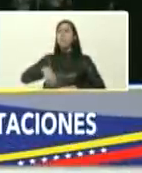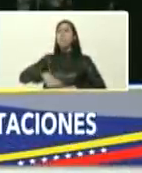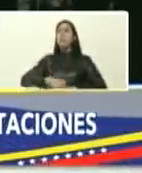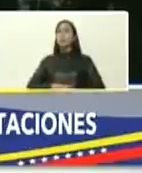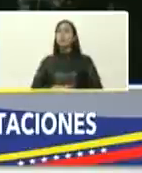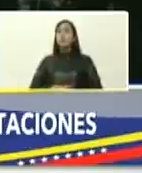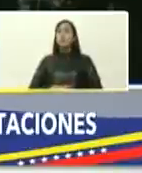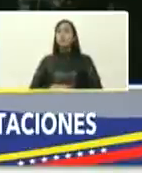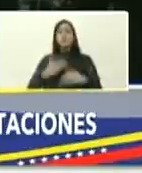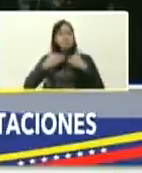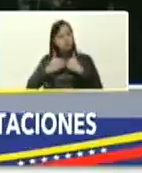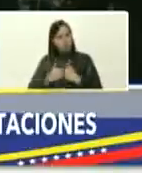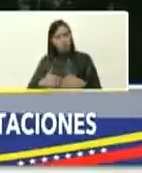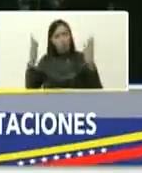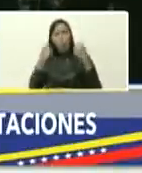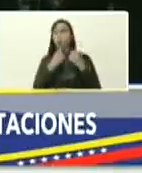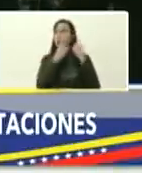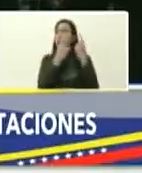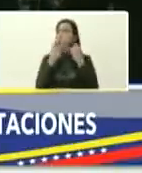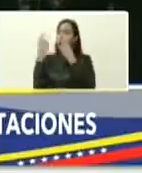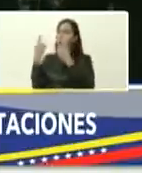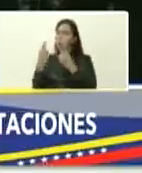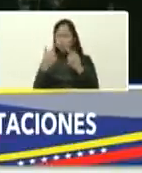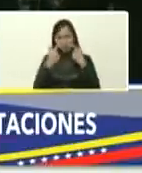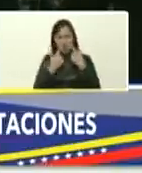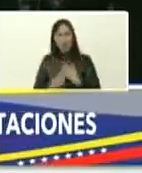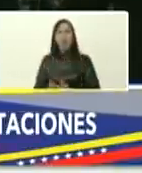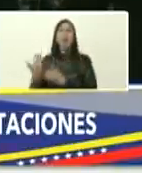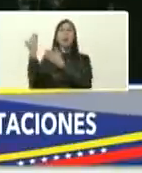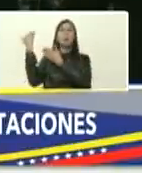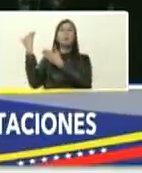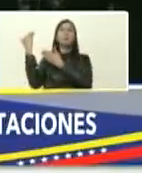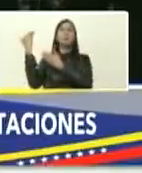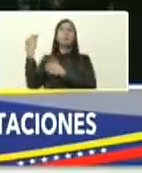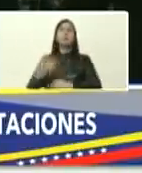ha abierto el camino a la exportación? Adelante.